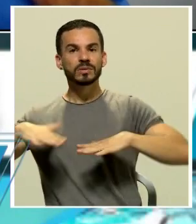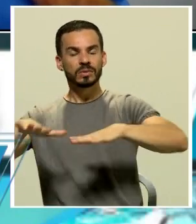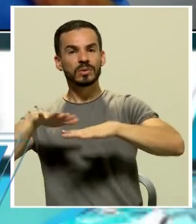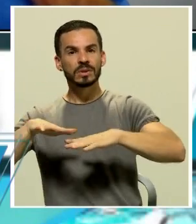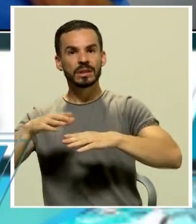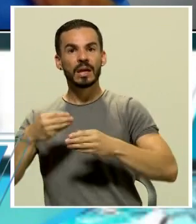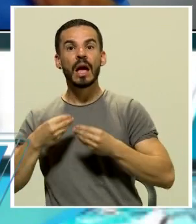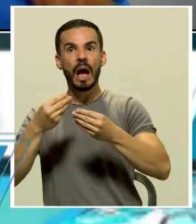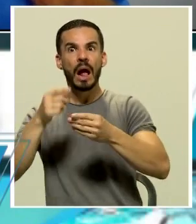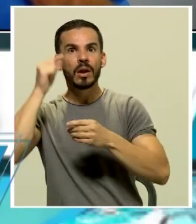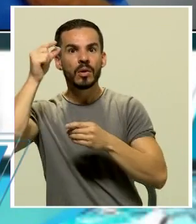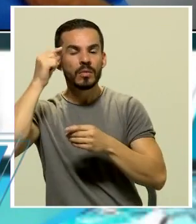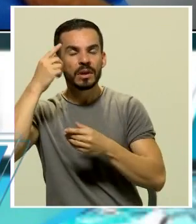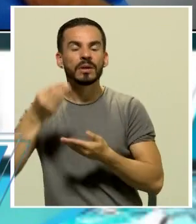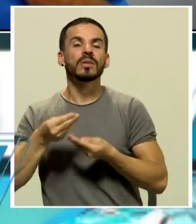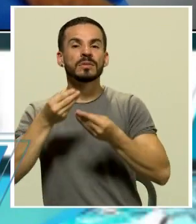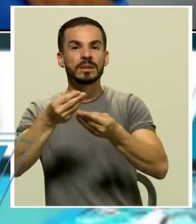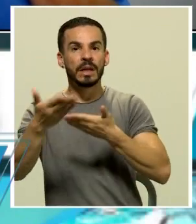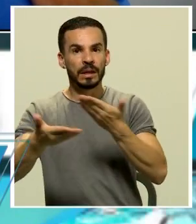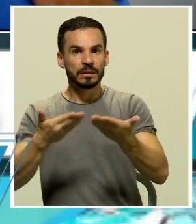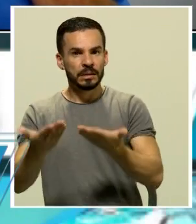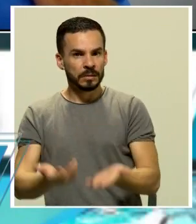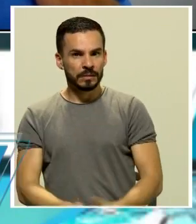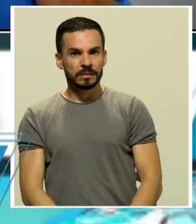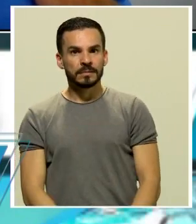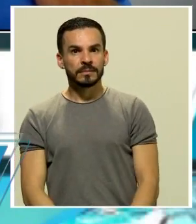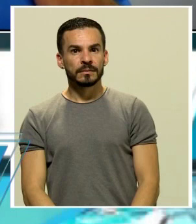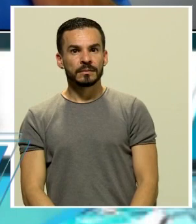y al estado en donde se brindan los servicios?